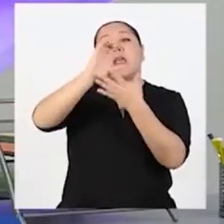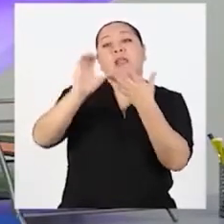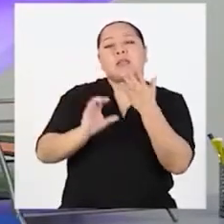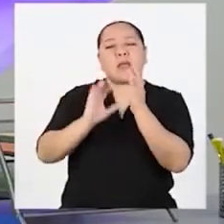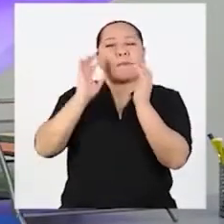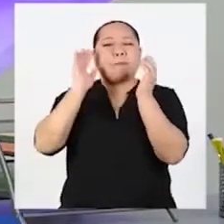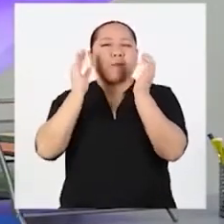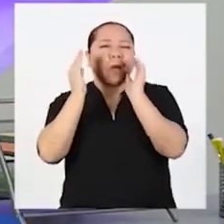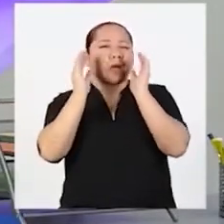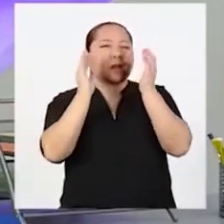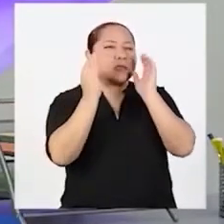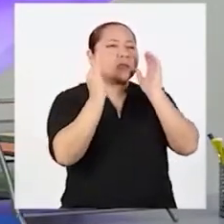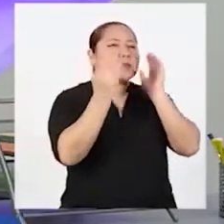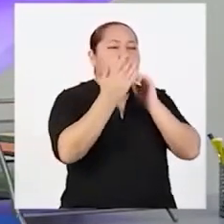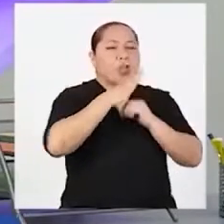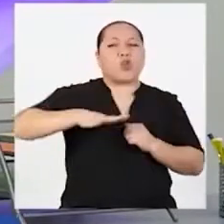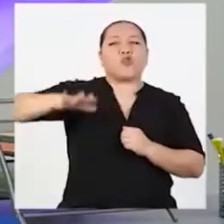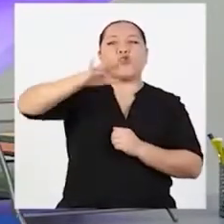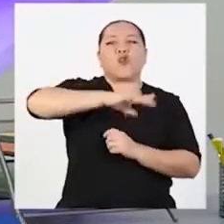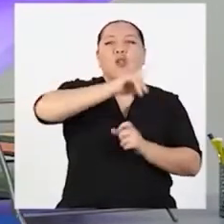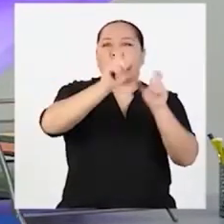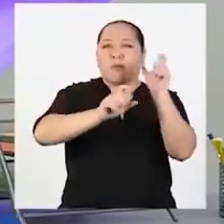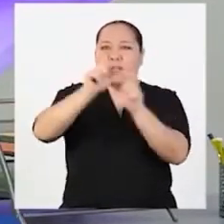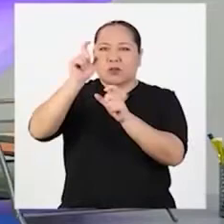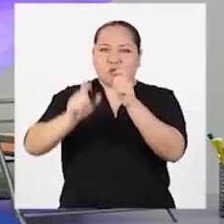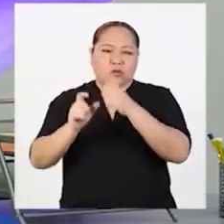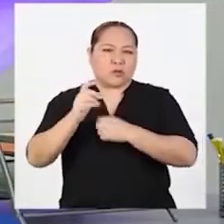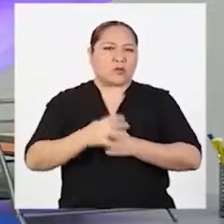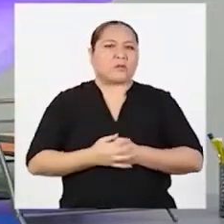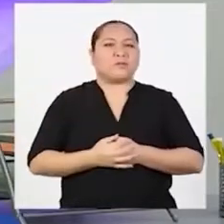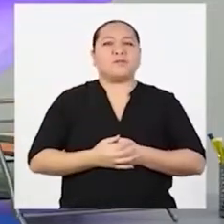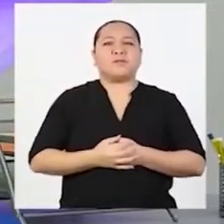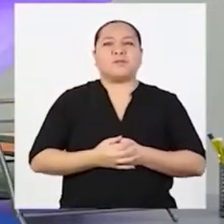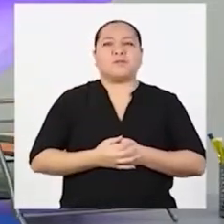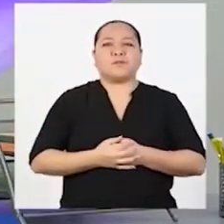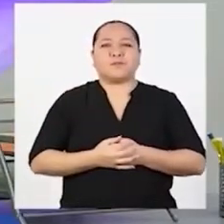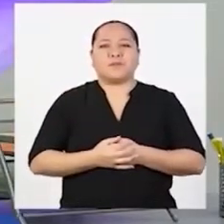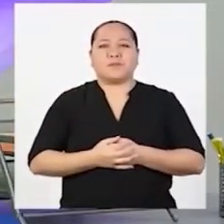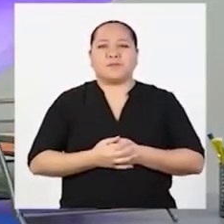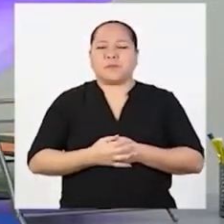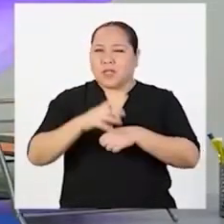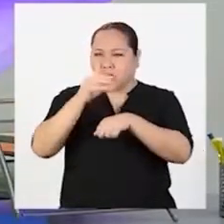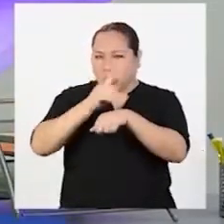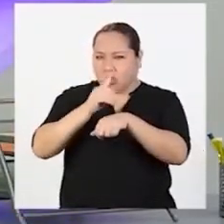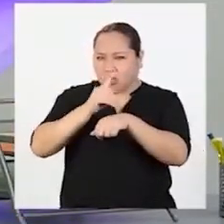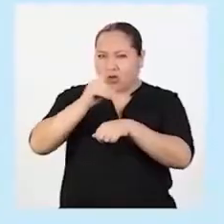determina características muy similares en todos los seres humanos.